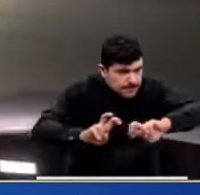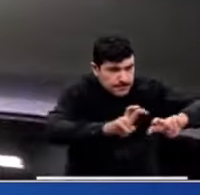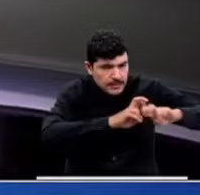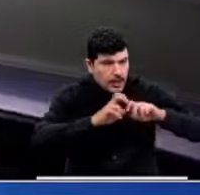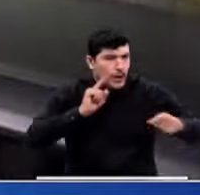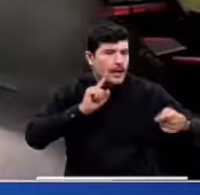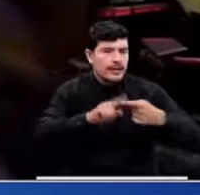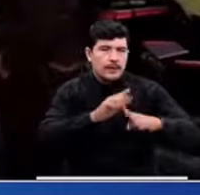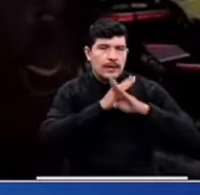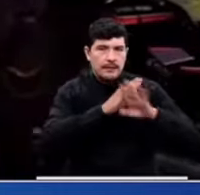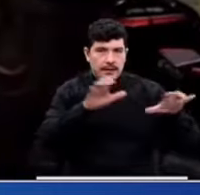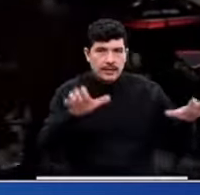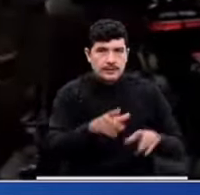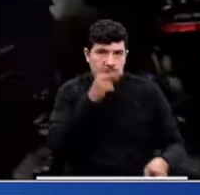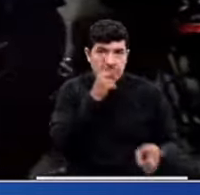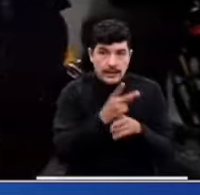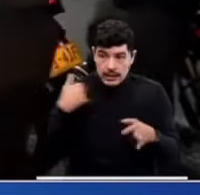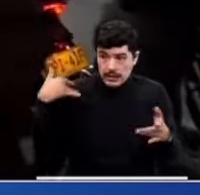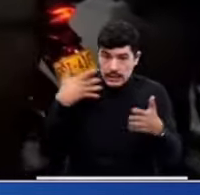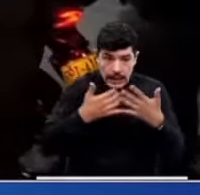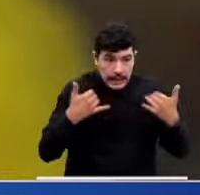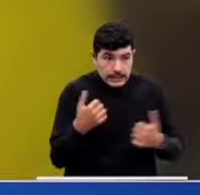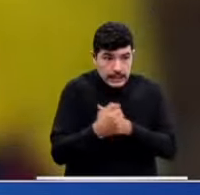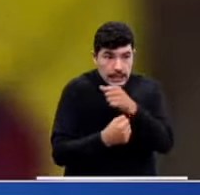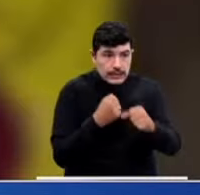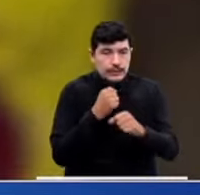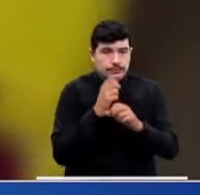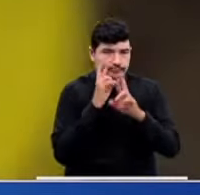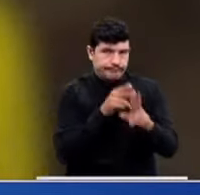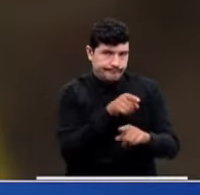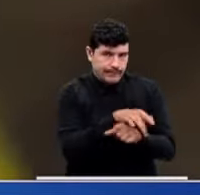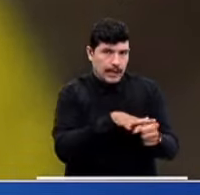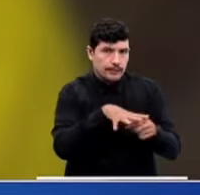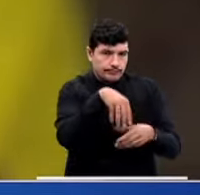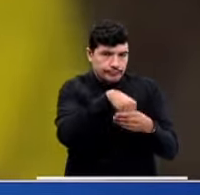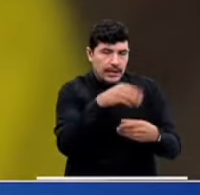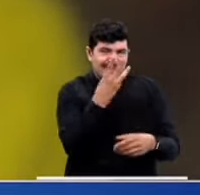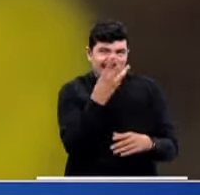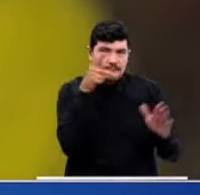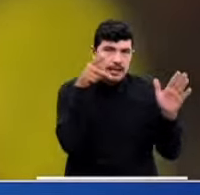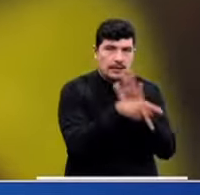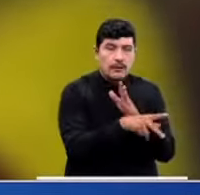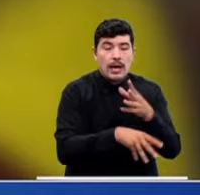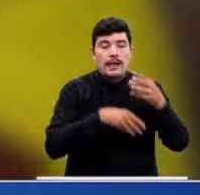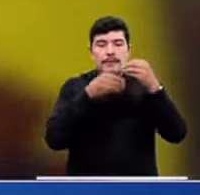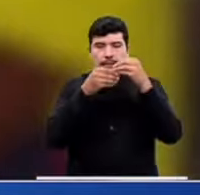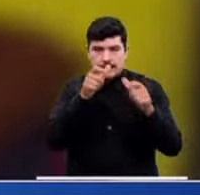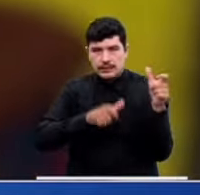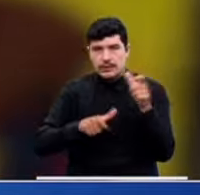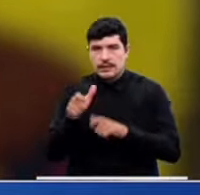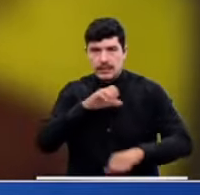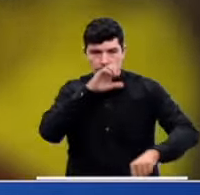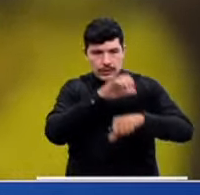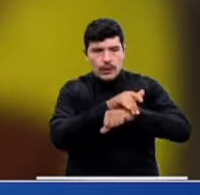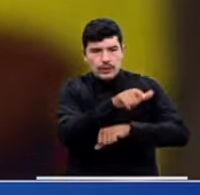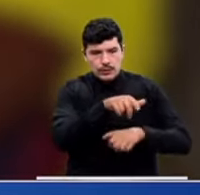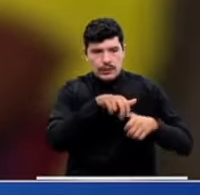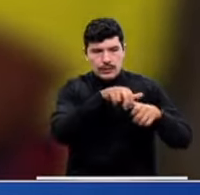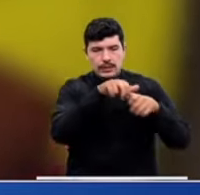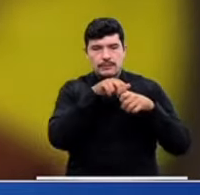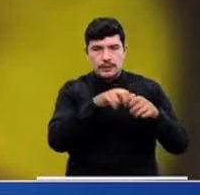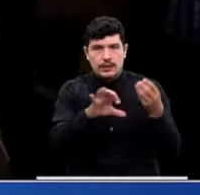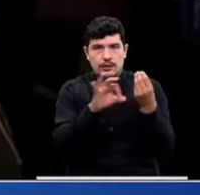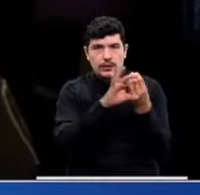corrido del año. Ya se han presentado 3 homicidios y varias capturas por tráfico de estupefacientes. Todos los días se